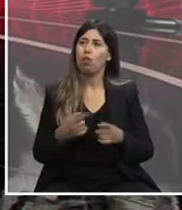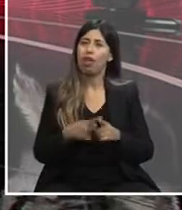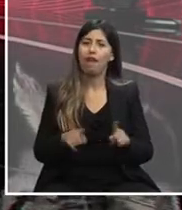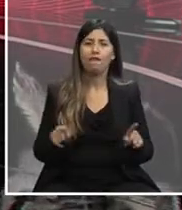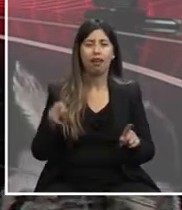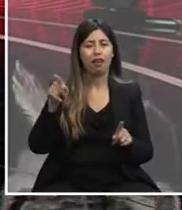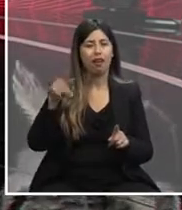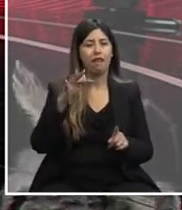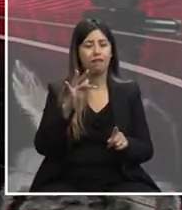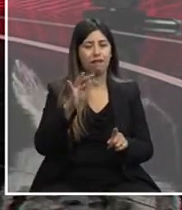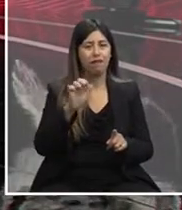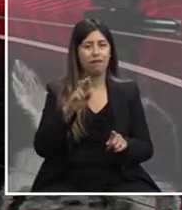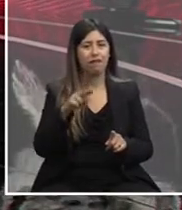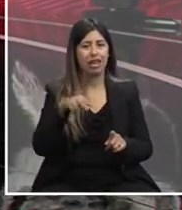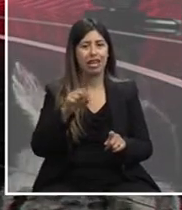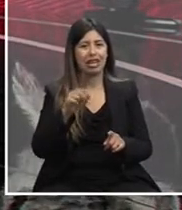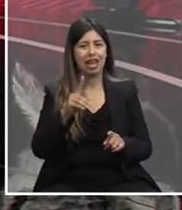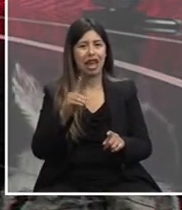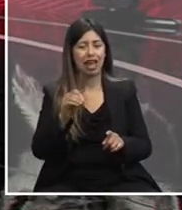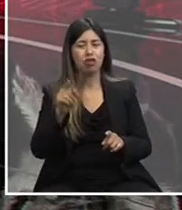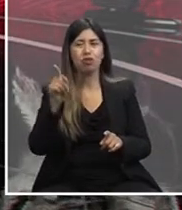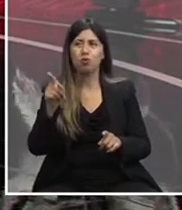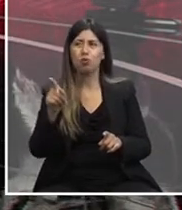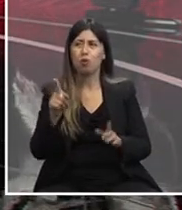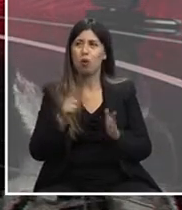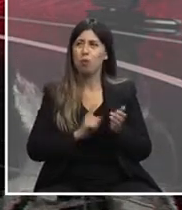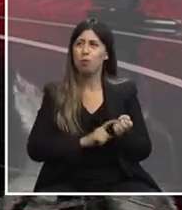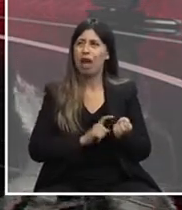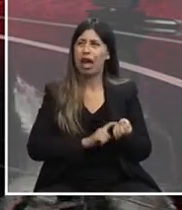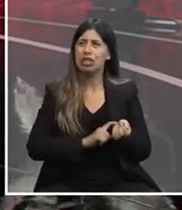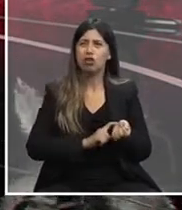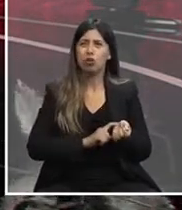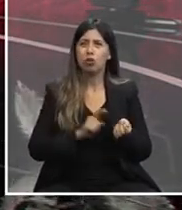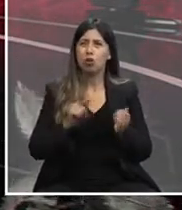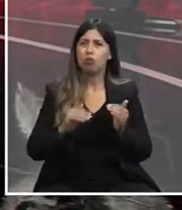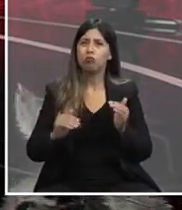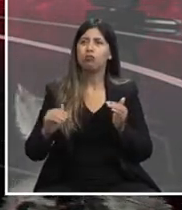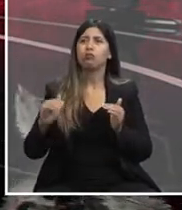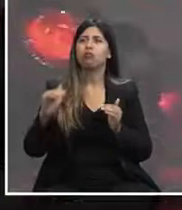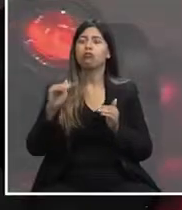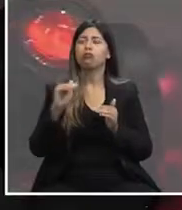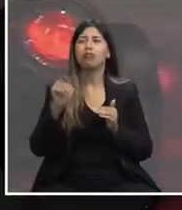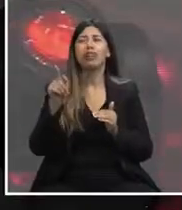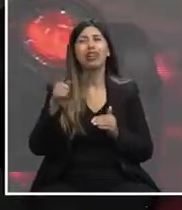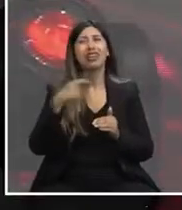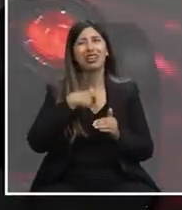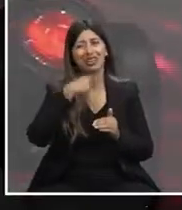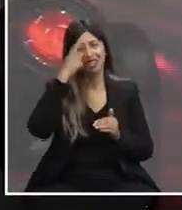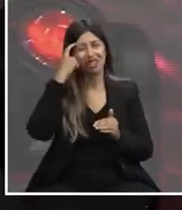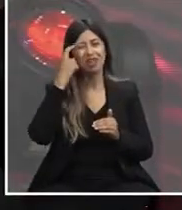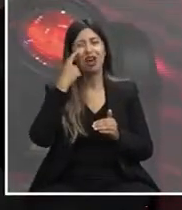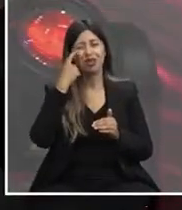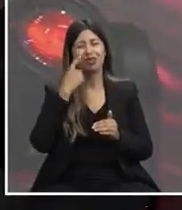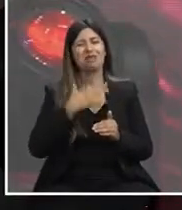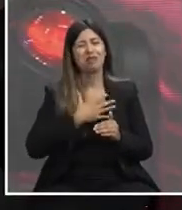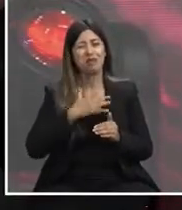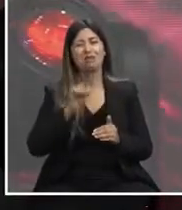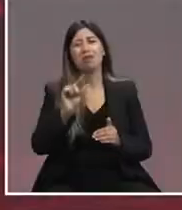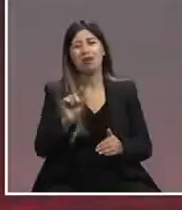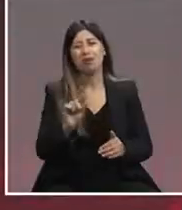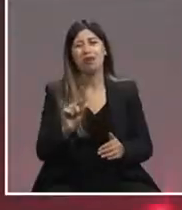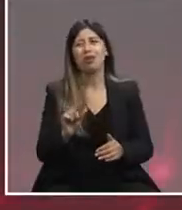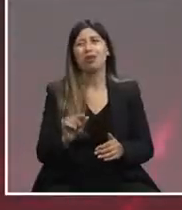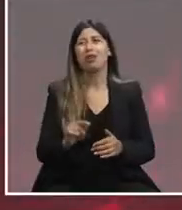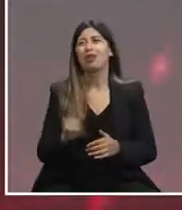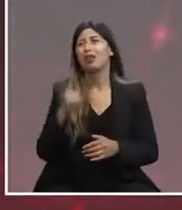esto, tu oferta personal está muy Me conoces poco, Paloma. No, yo afortunadamente... En realidad no me